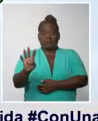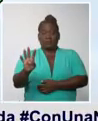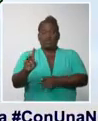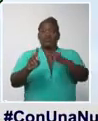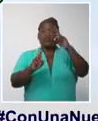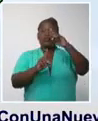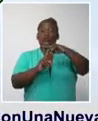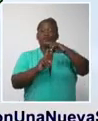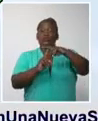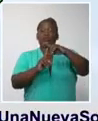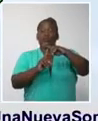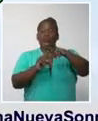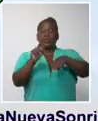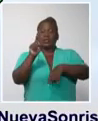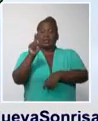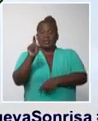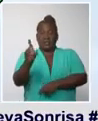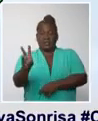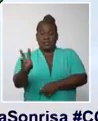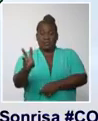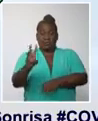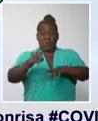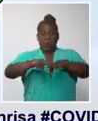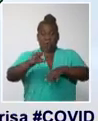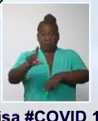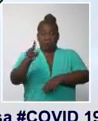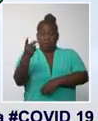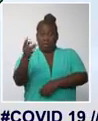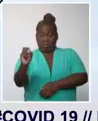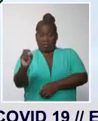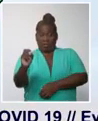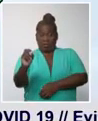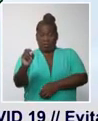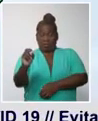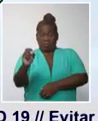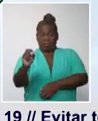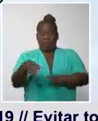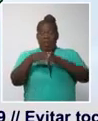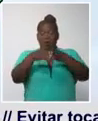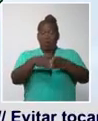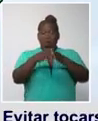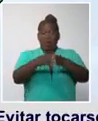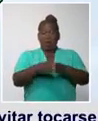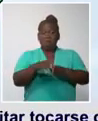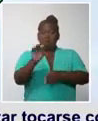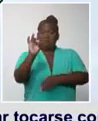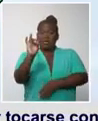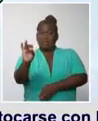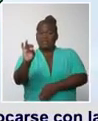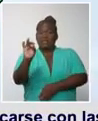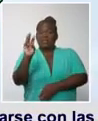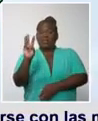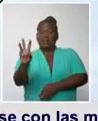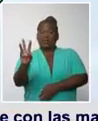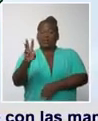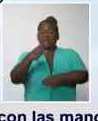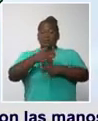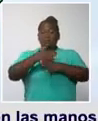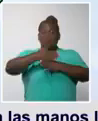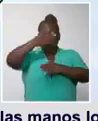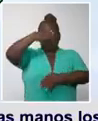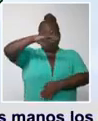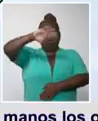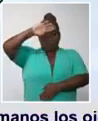Tunas con 13, Holguín con 20, Granma todavía una cifra elevada, 73, igual que Santiago de Cuba